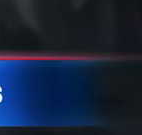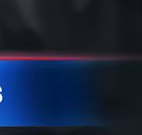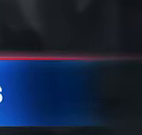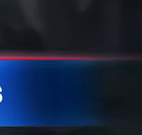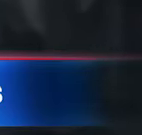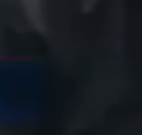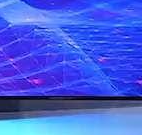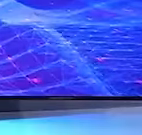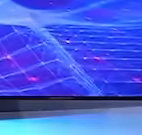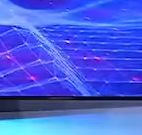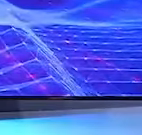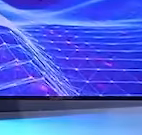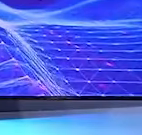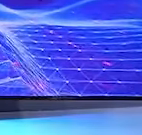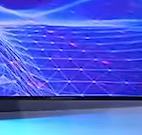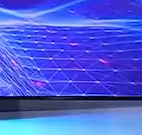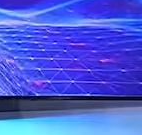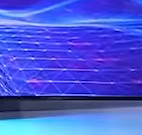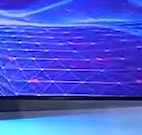Televisión.